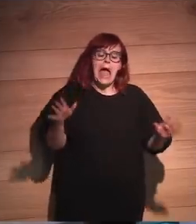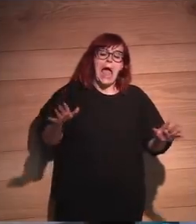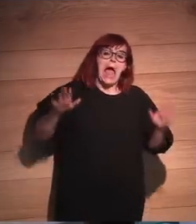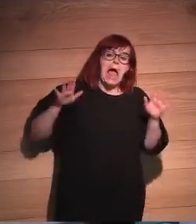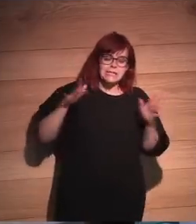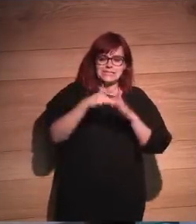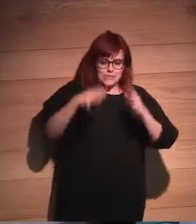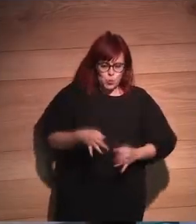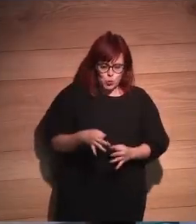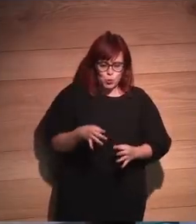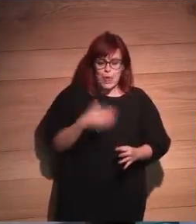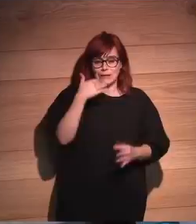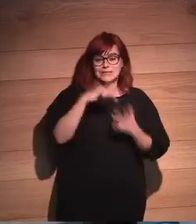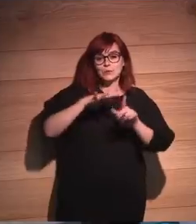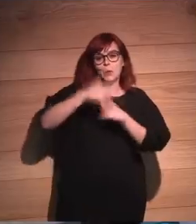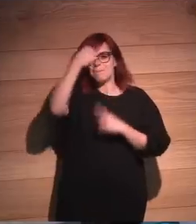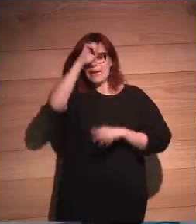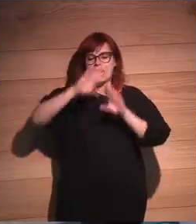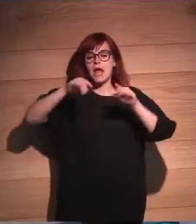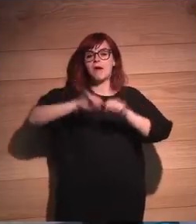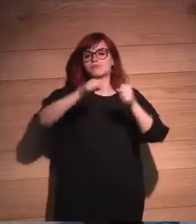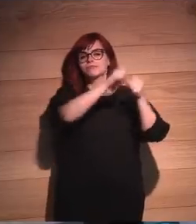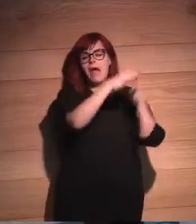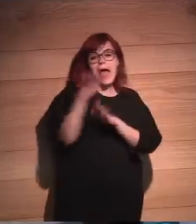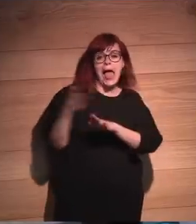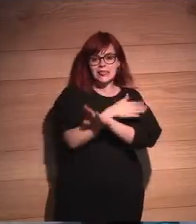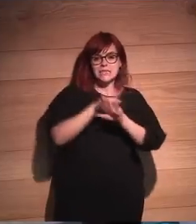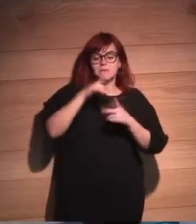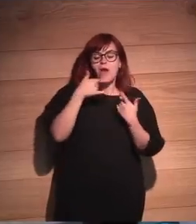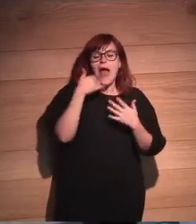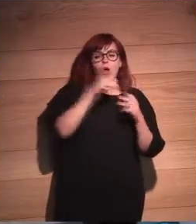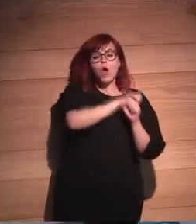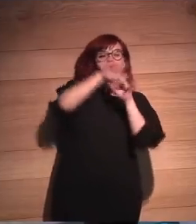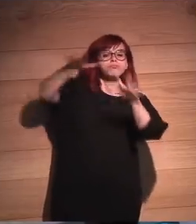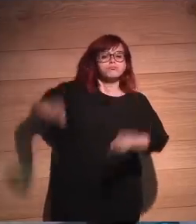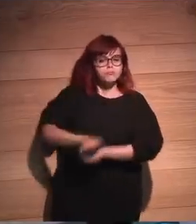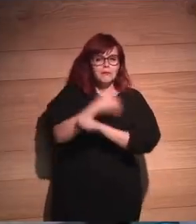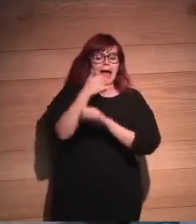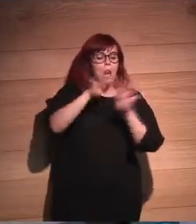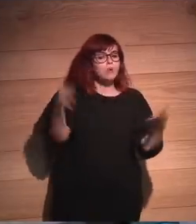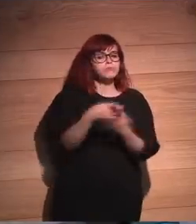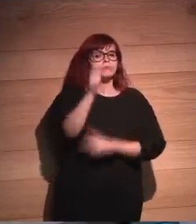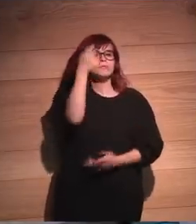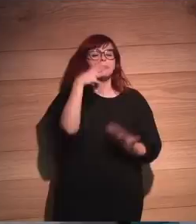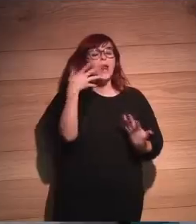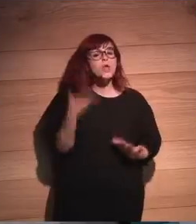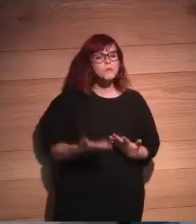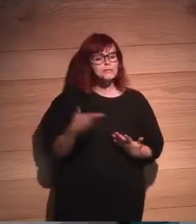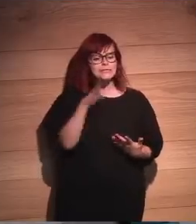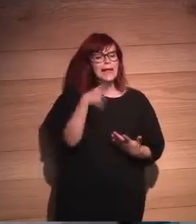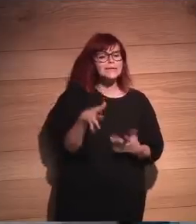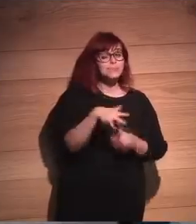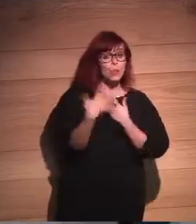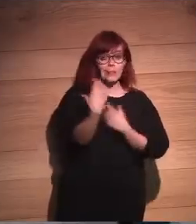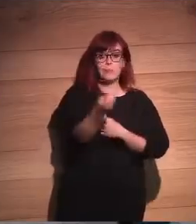habido antes o después una globalización, se hubiera penetrado. ¿Y por qué digo que esto es importante? Pues es